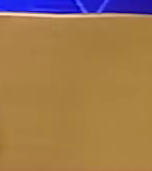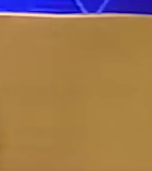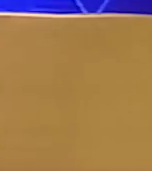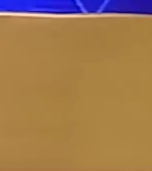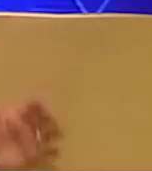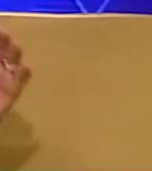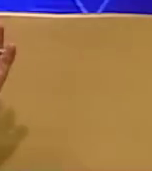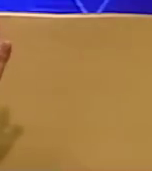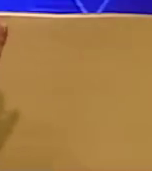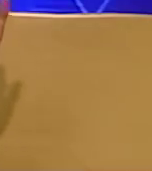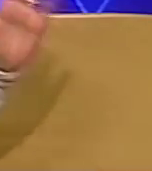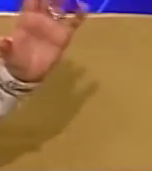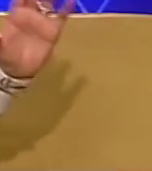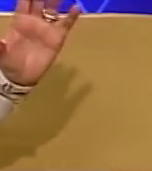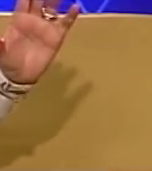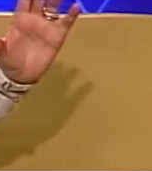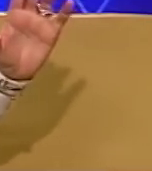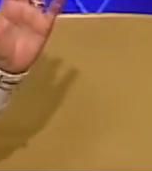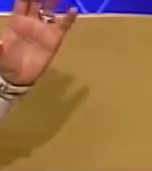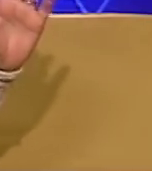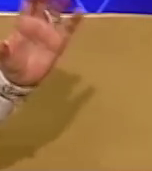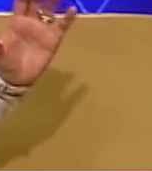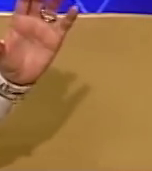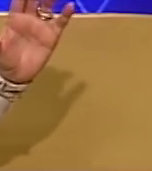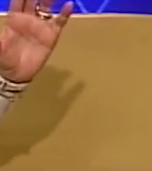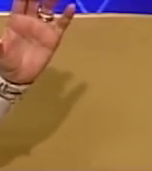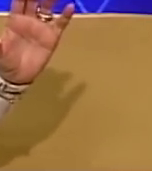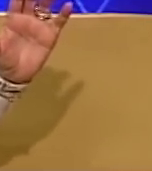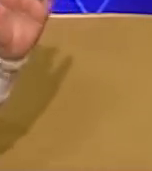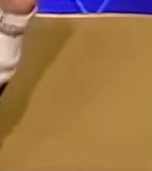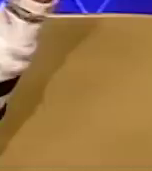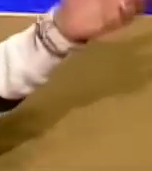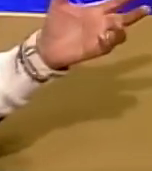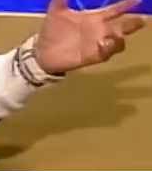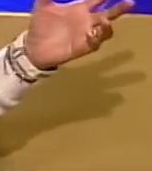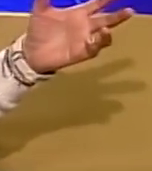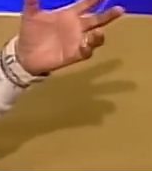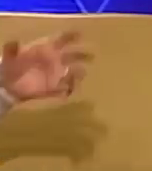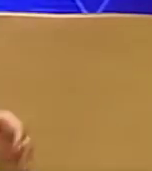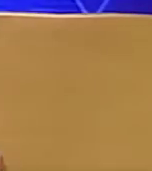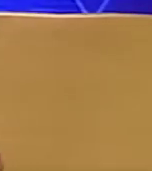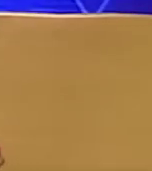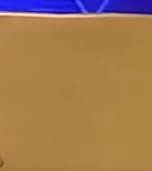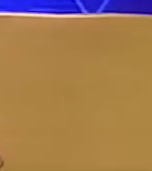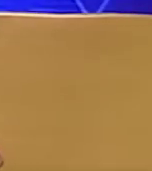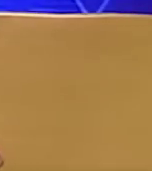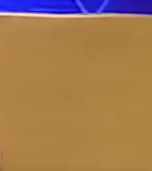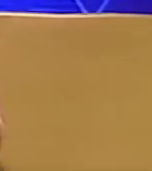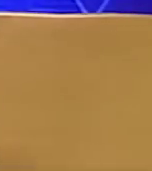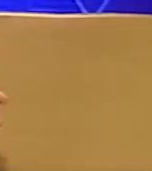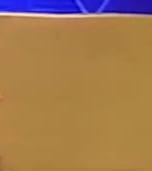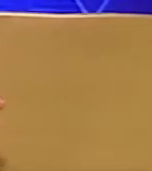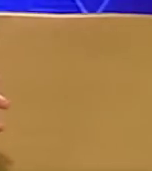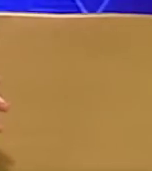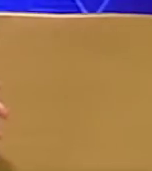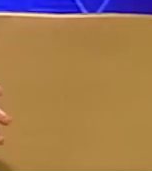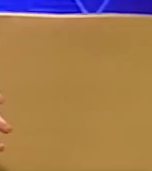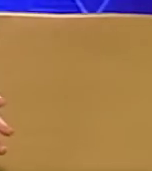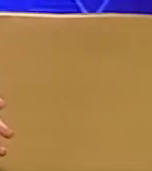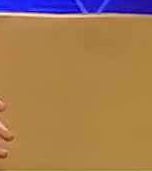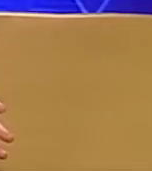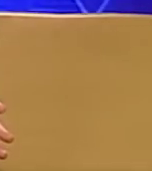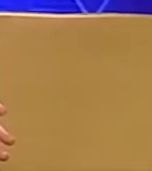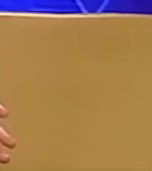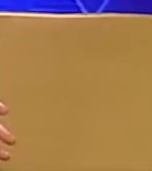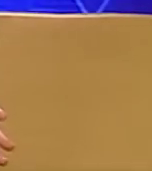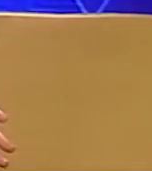humano, vemos que cuando no son cubiertas tal vez no es posible pensar en eso que es lo cultural. Si revisamos el proceso de